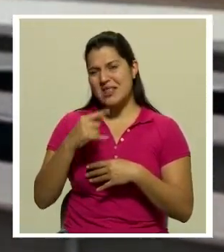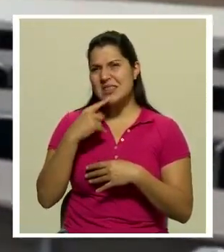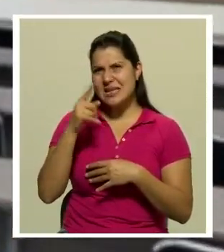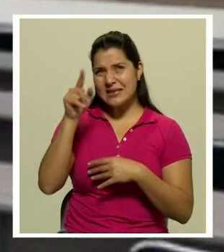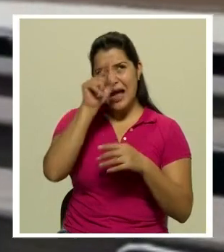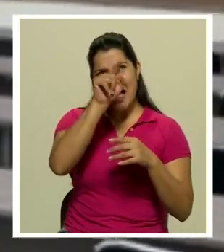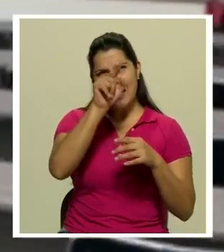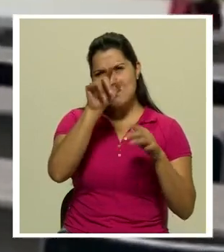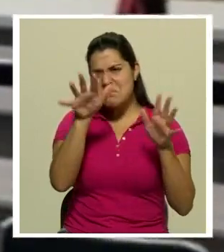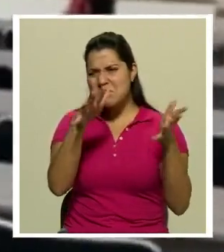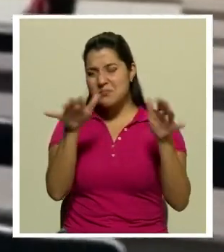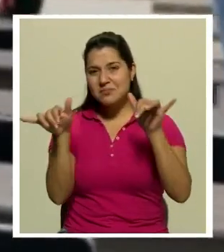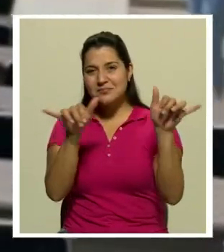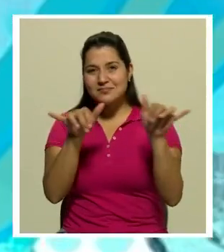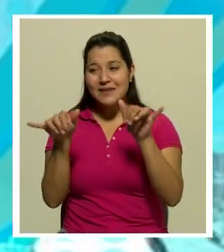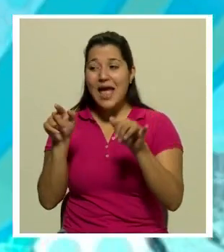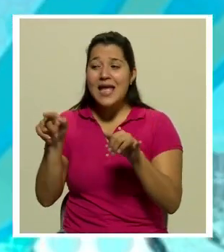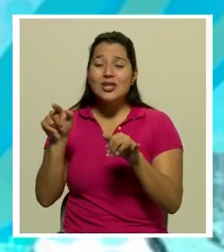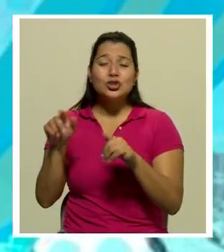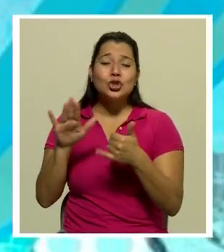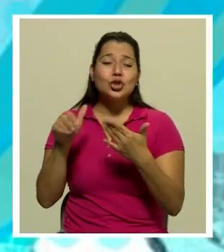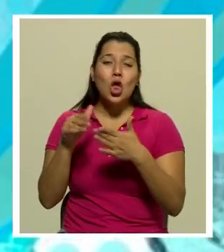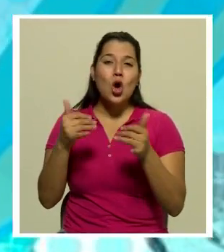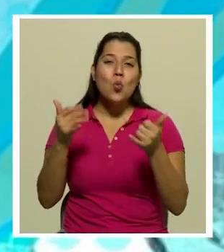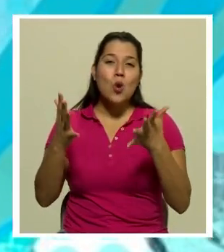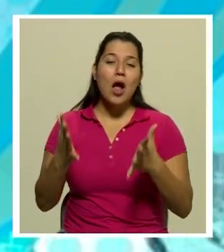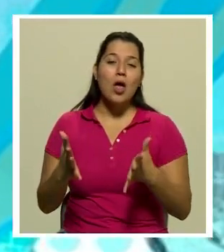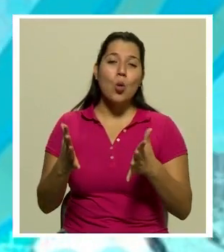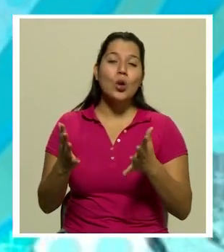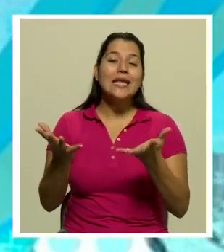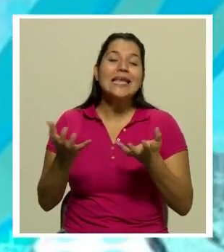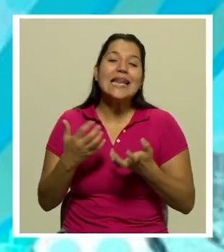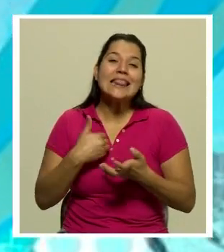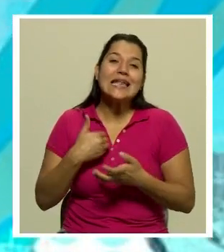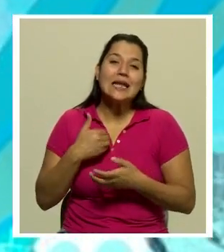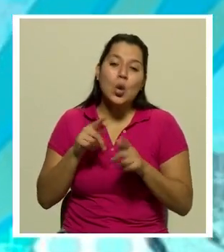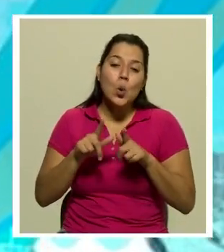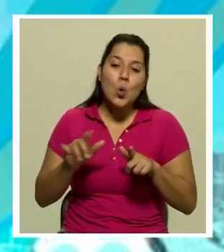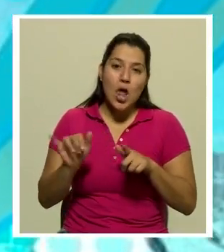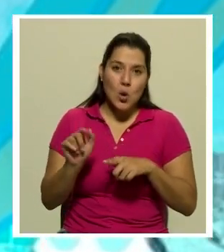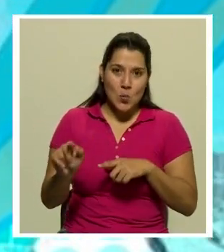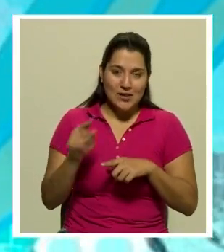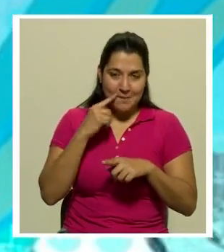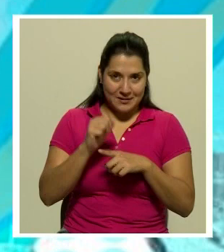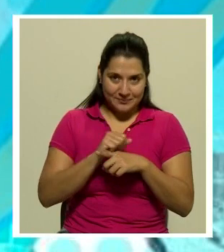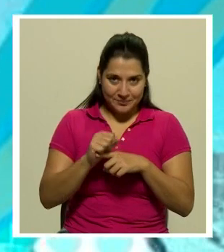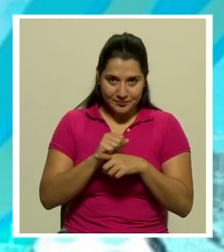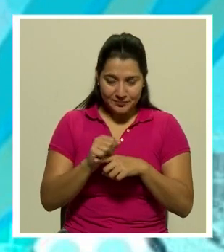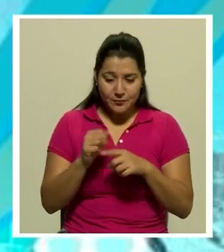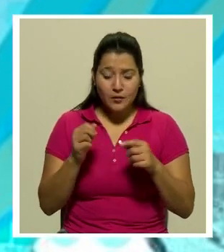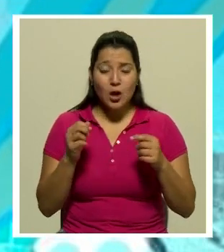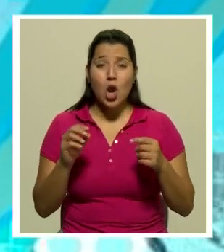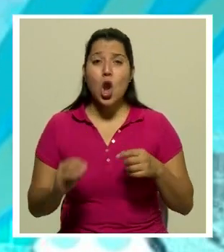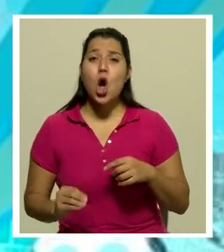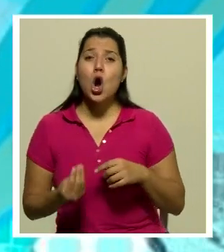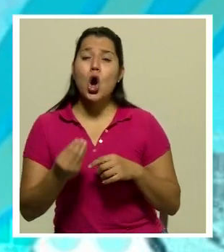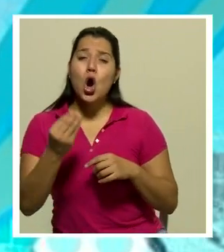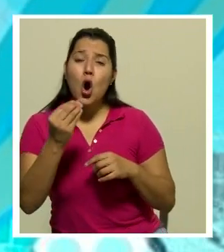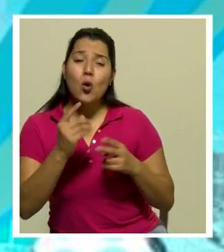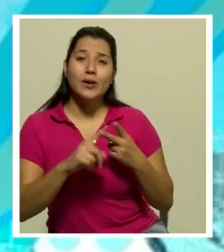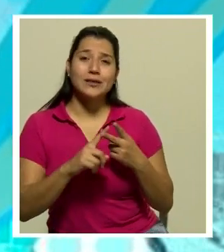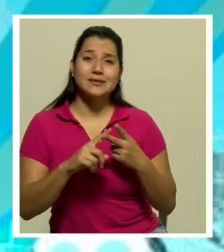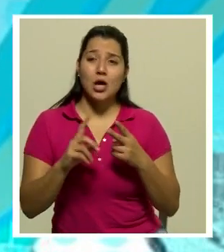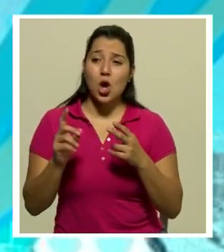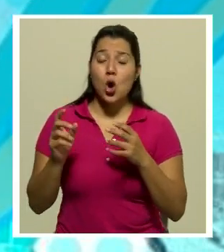las que cualquier jugador desearía tener. Creo que ya los jóvenes, tanto los jóvenes como los jugadores del primer equipo,